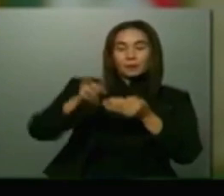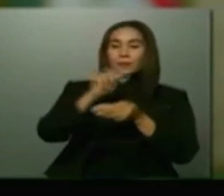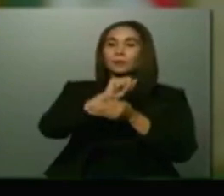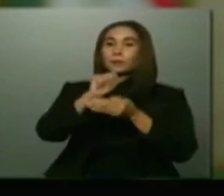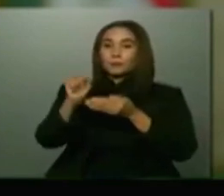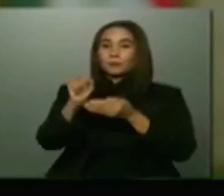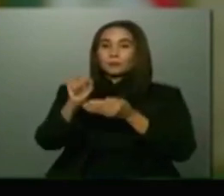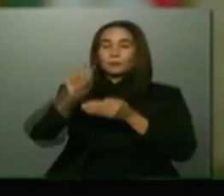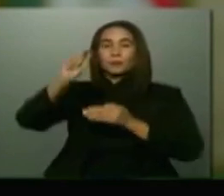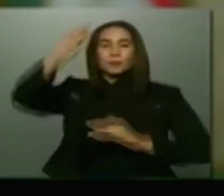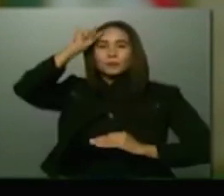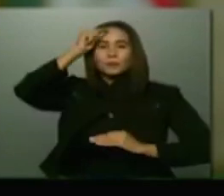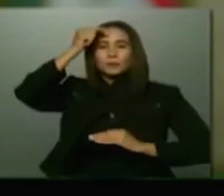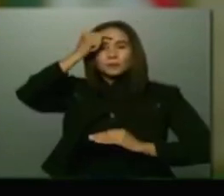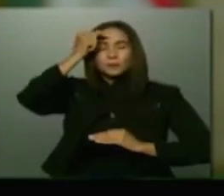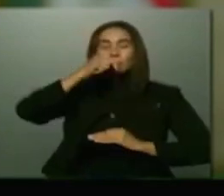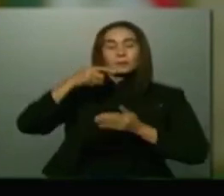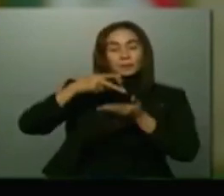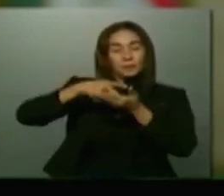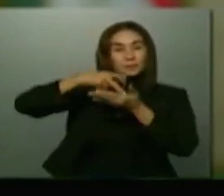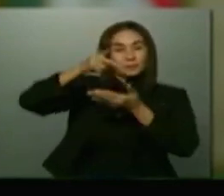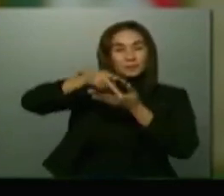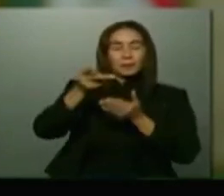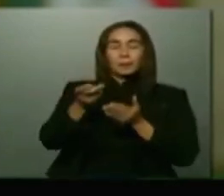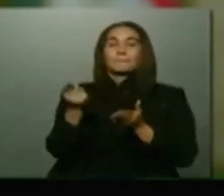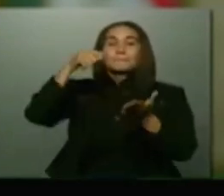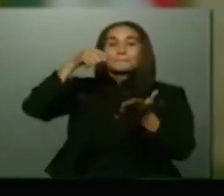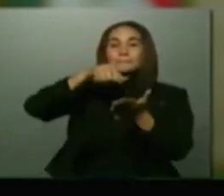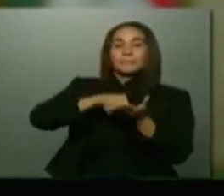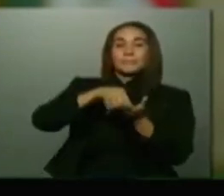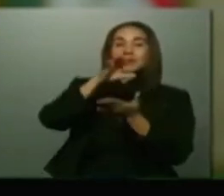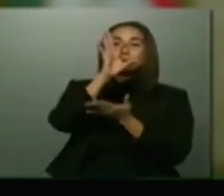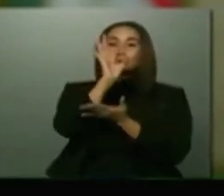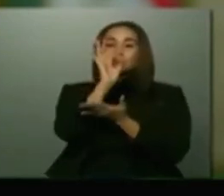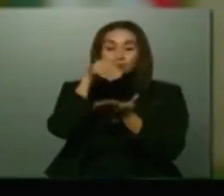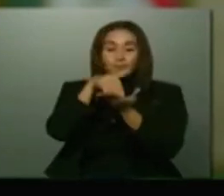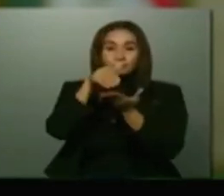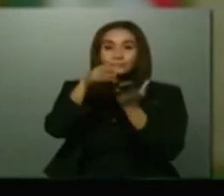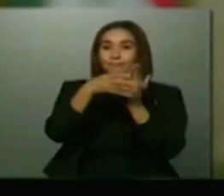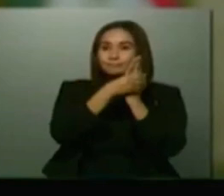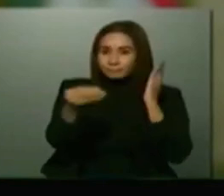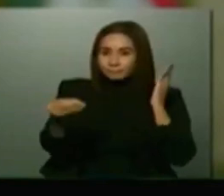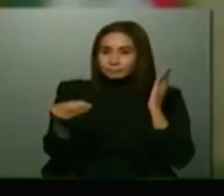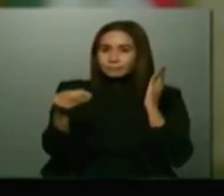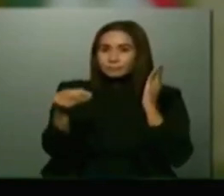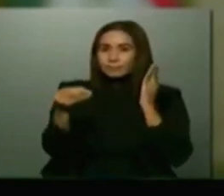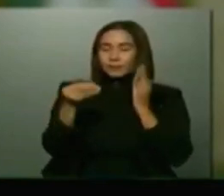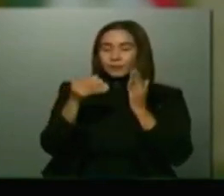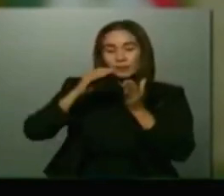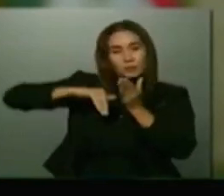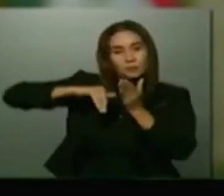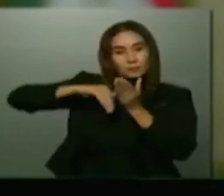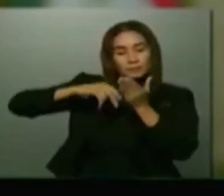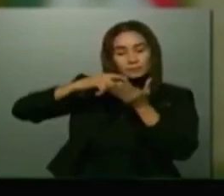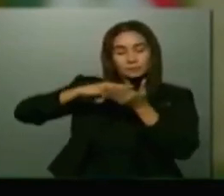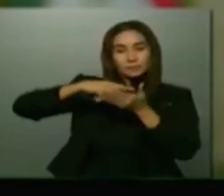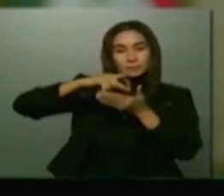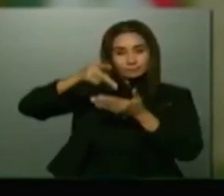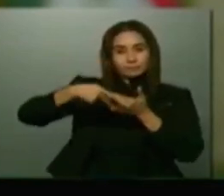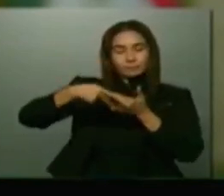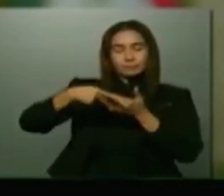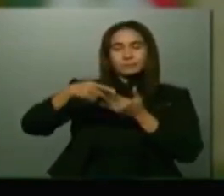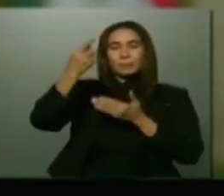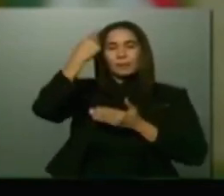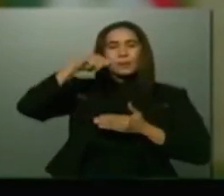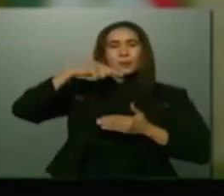Nordeste, donde el Estado Dominicano debería pagar más de 1.900 millones de dólares en lo que restaba de contrato.